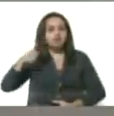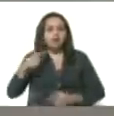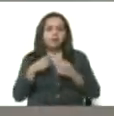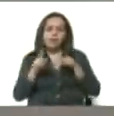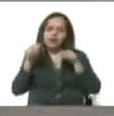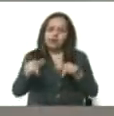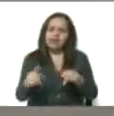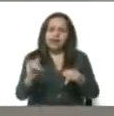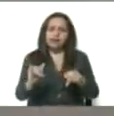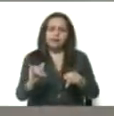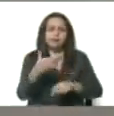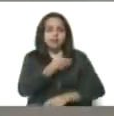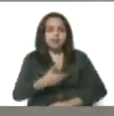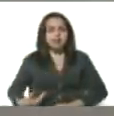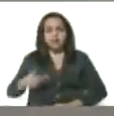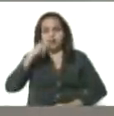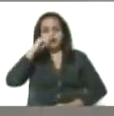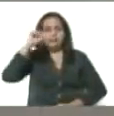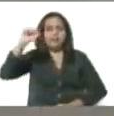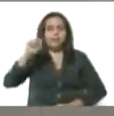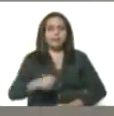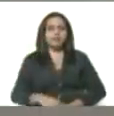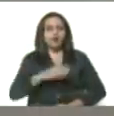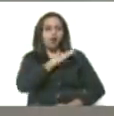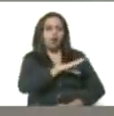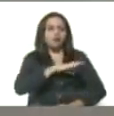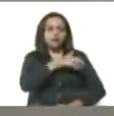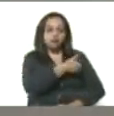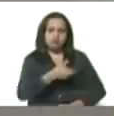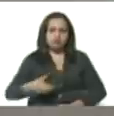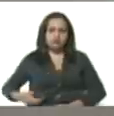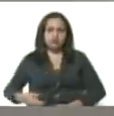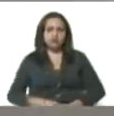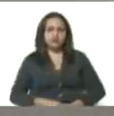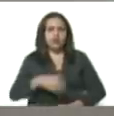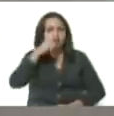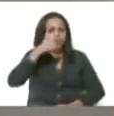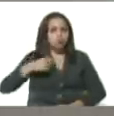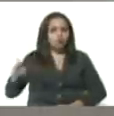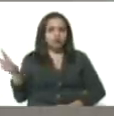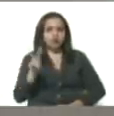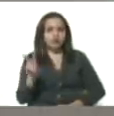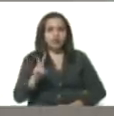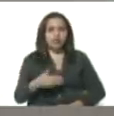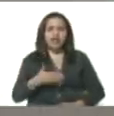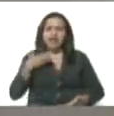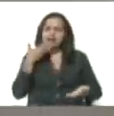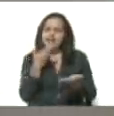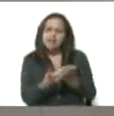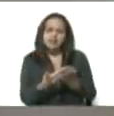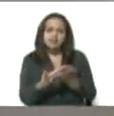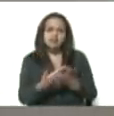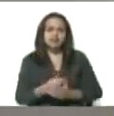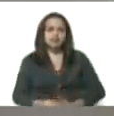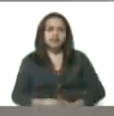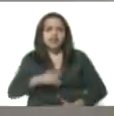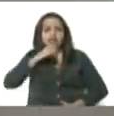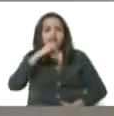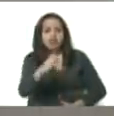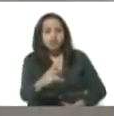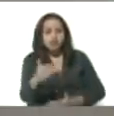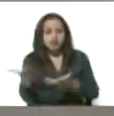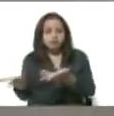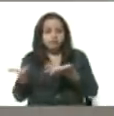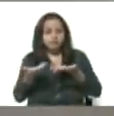está el presidente Nicolás Maduro, la Comisión Presidencial, el pueblo venezolano, a quienes agradecemos las denuncias que nos